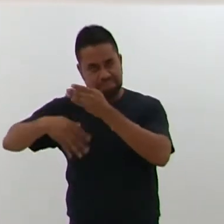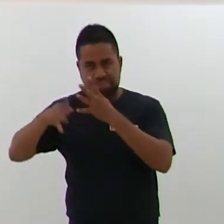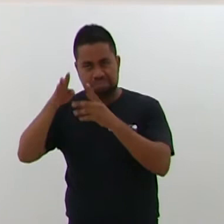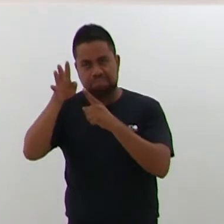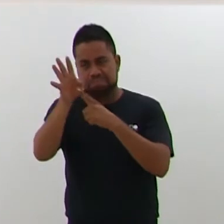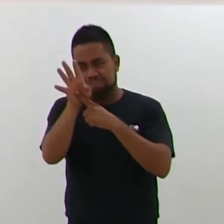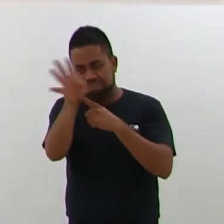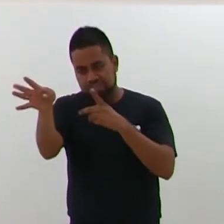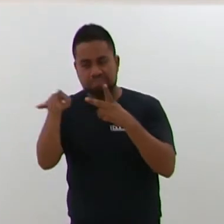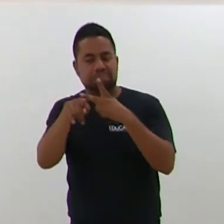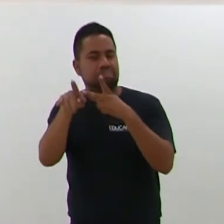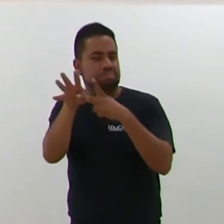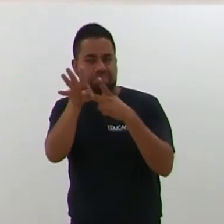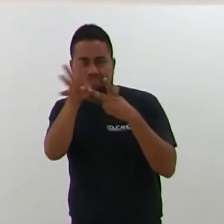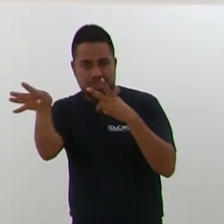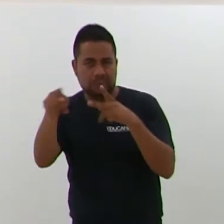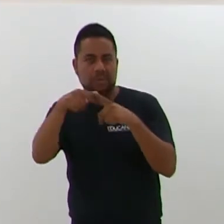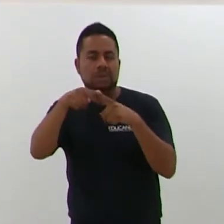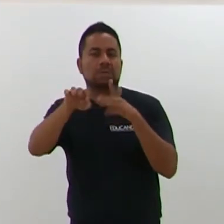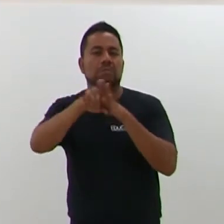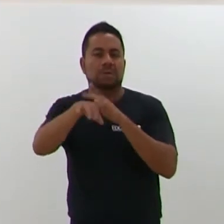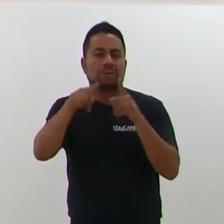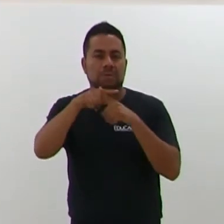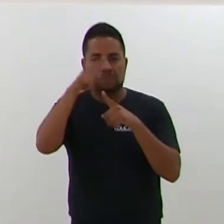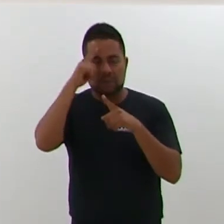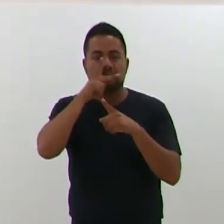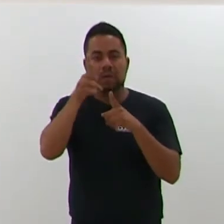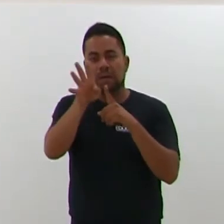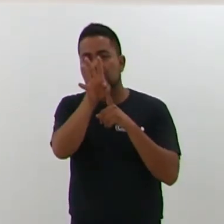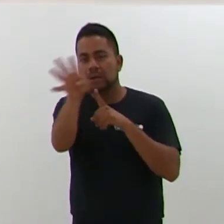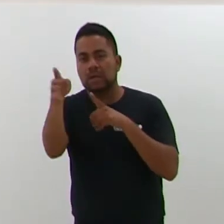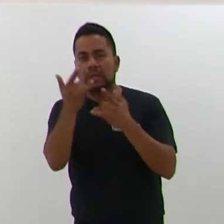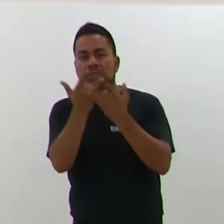ejemplo, de historia, ¿qué palabra podría derivarse de historia